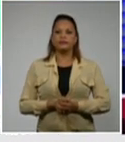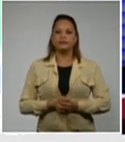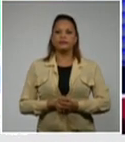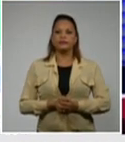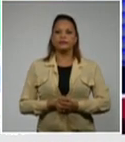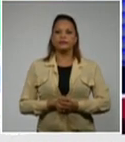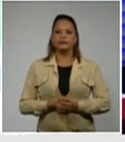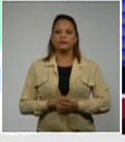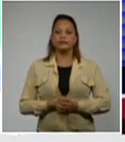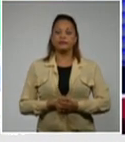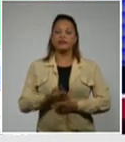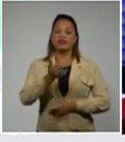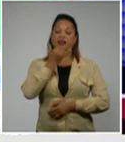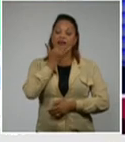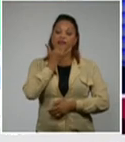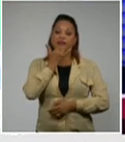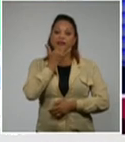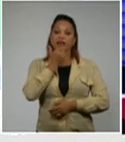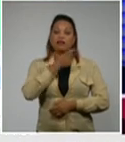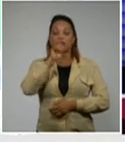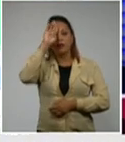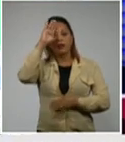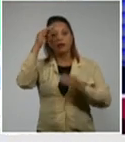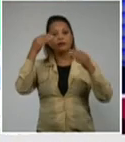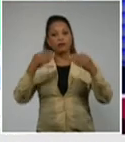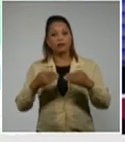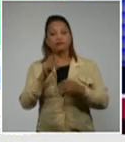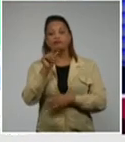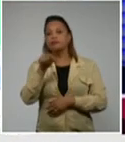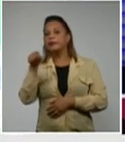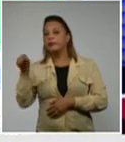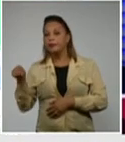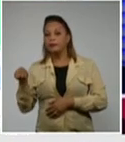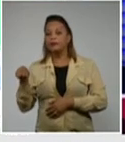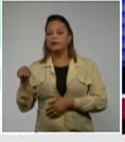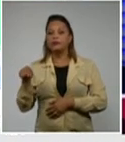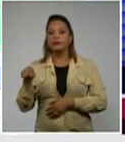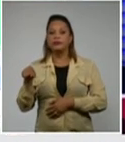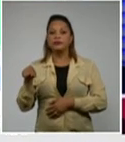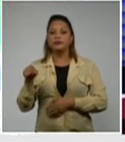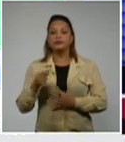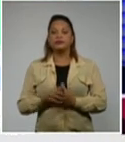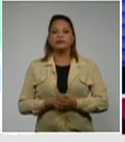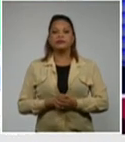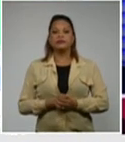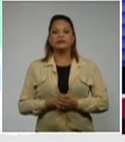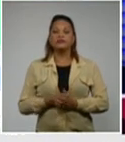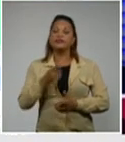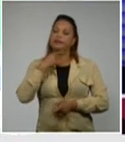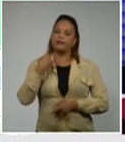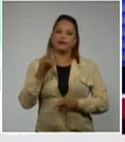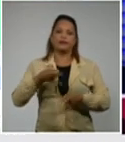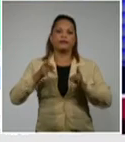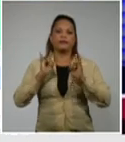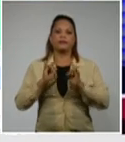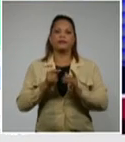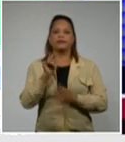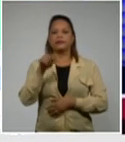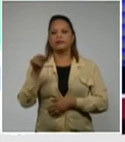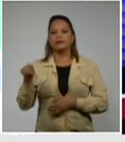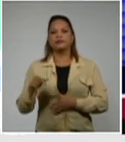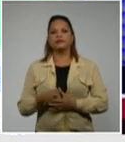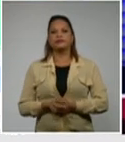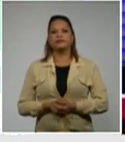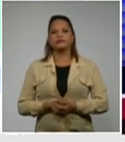de afectación a la salud y afectación desde el punto de vista de fallecimiento.